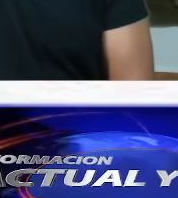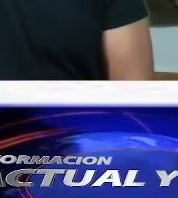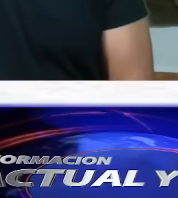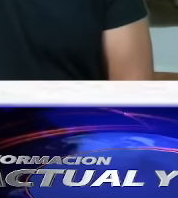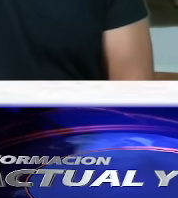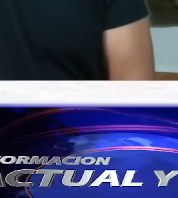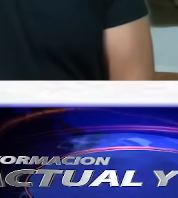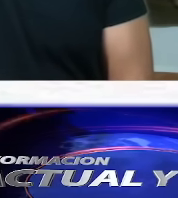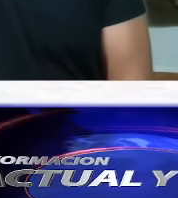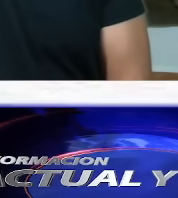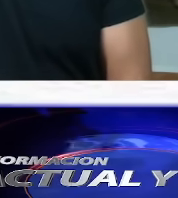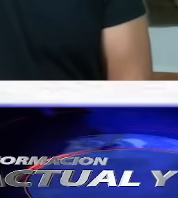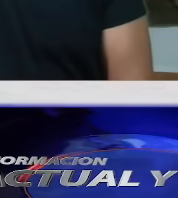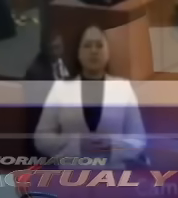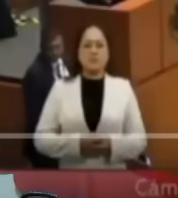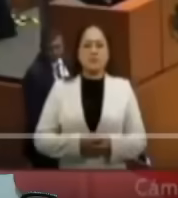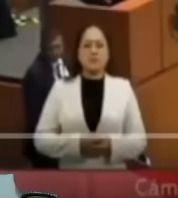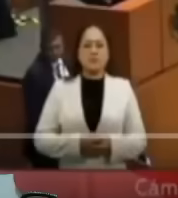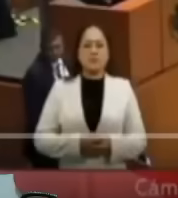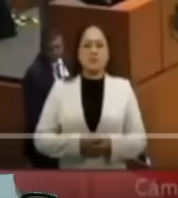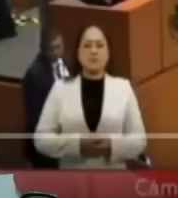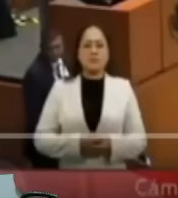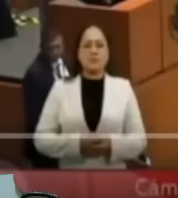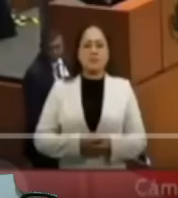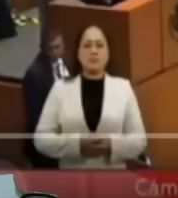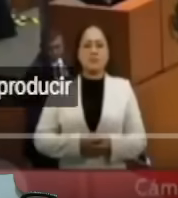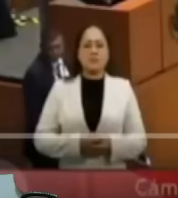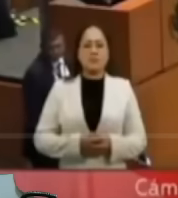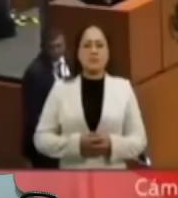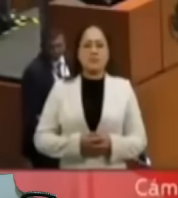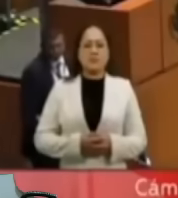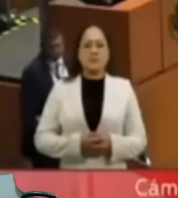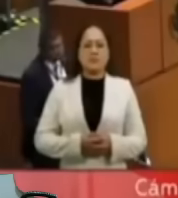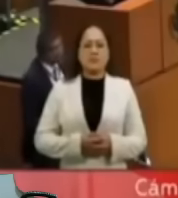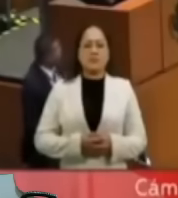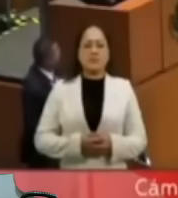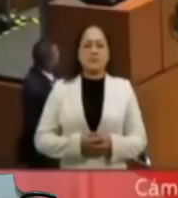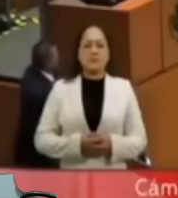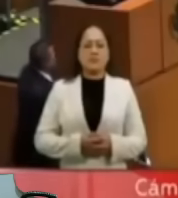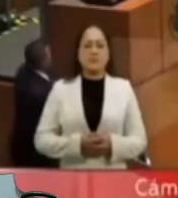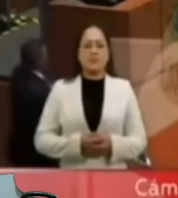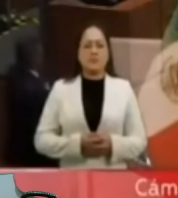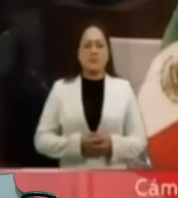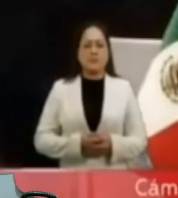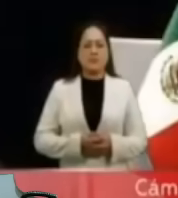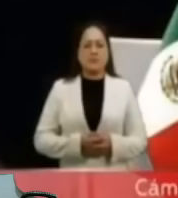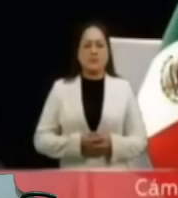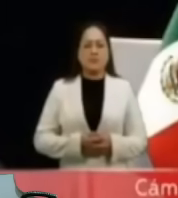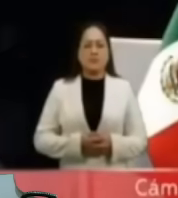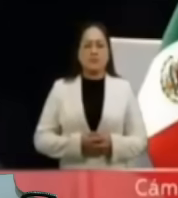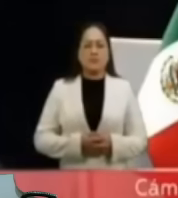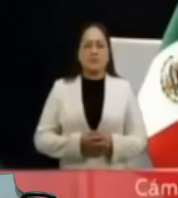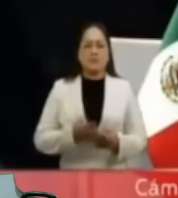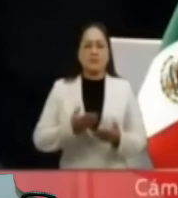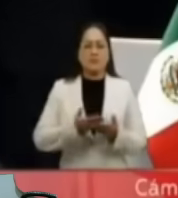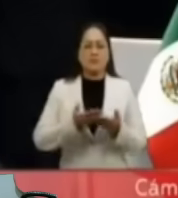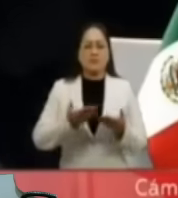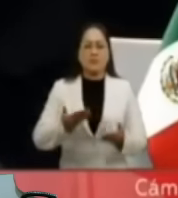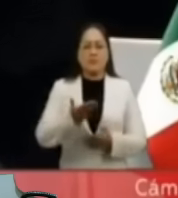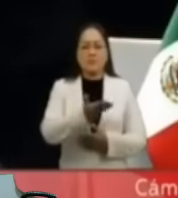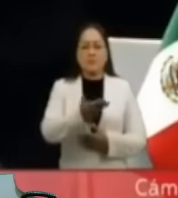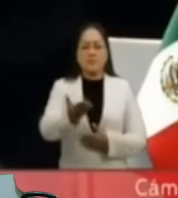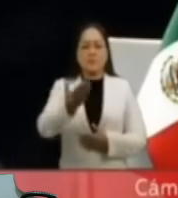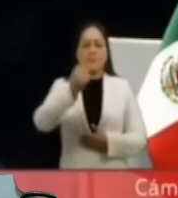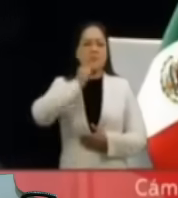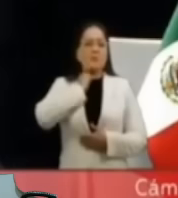el Senado, les guste o no les guste. Solicito a las y los senadores,